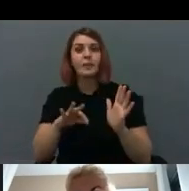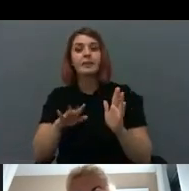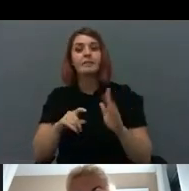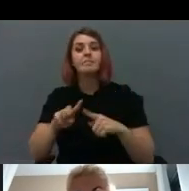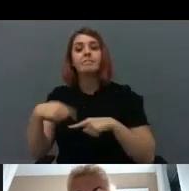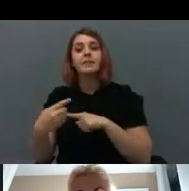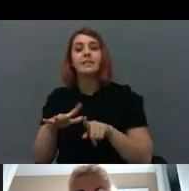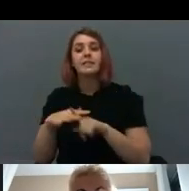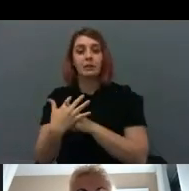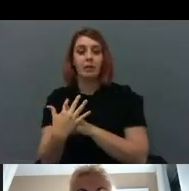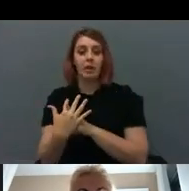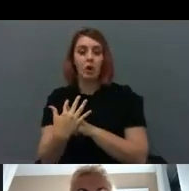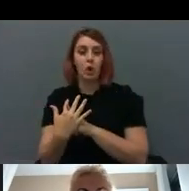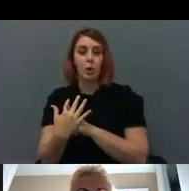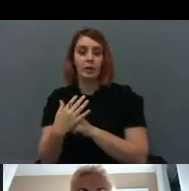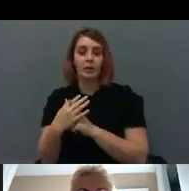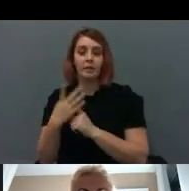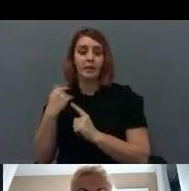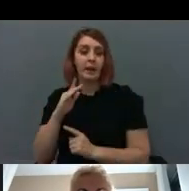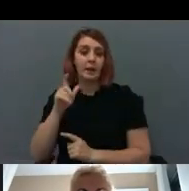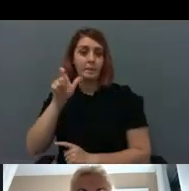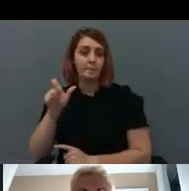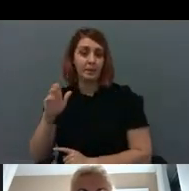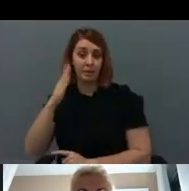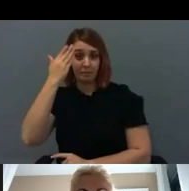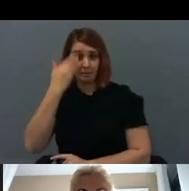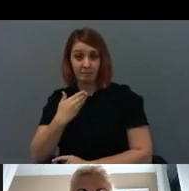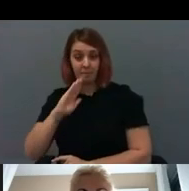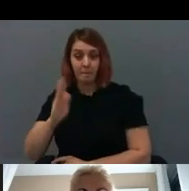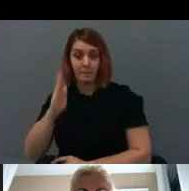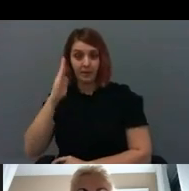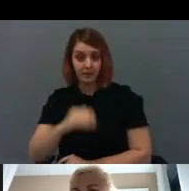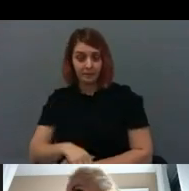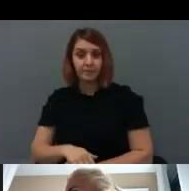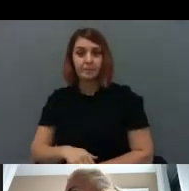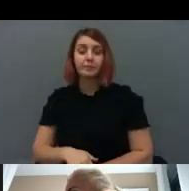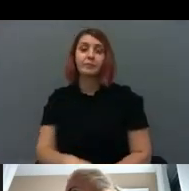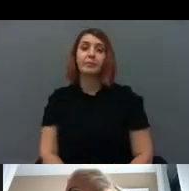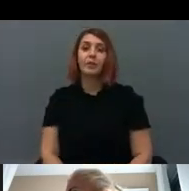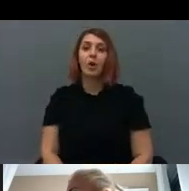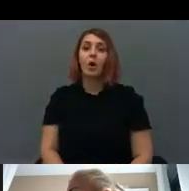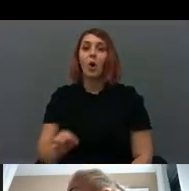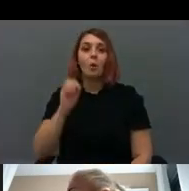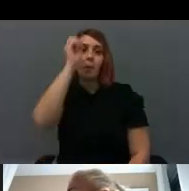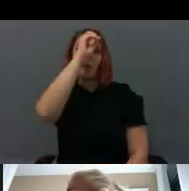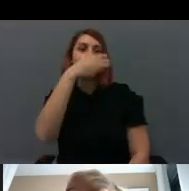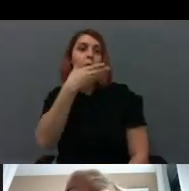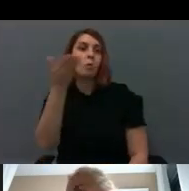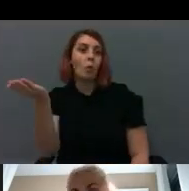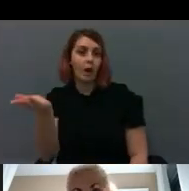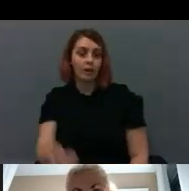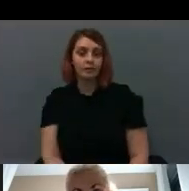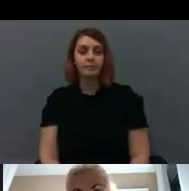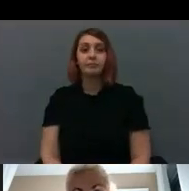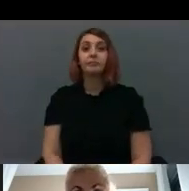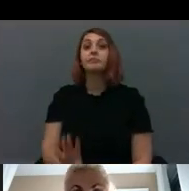situaciones de perjuicio, ¿no? En el caso de hijos o de hijas, ¿no? ¿Cómo lo veis, ¿no? Claro,